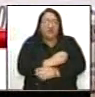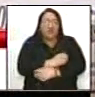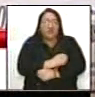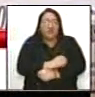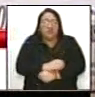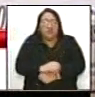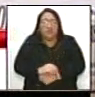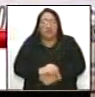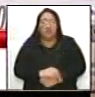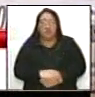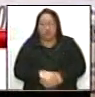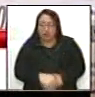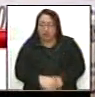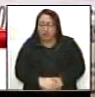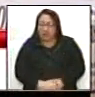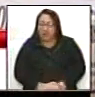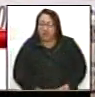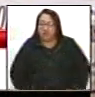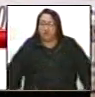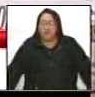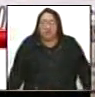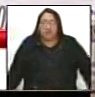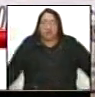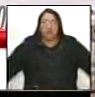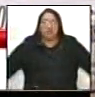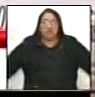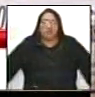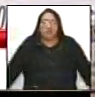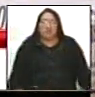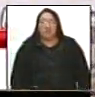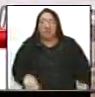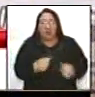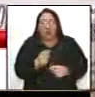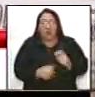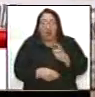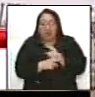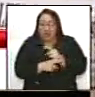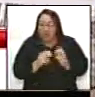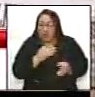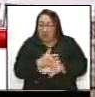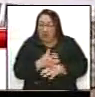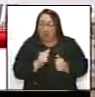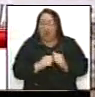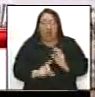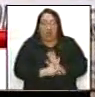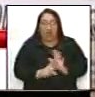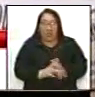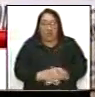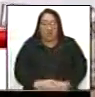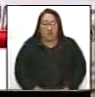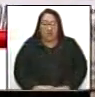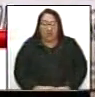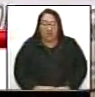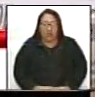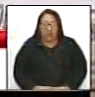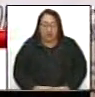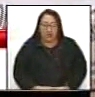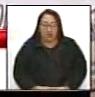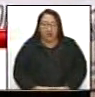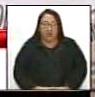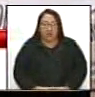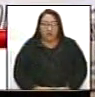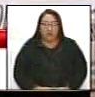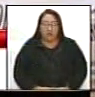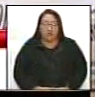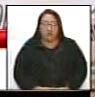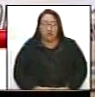Con respecto a los ciudadanos venezolanos que están infringiendo la ley, que están siendo inclusive